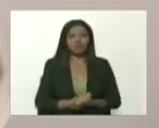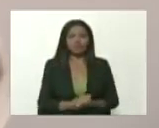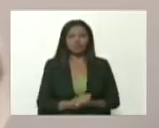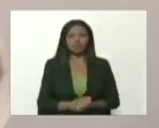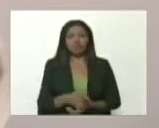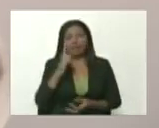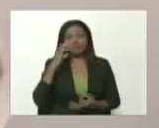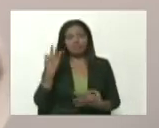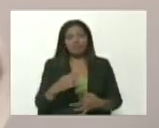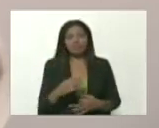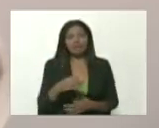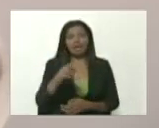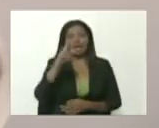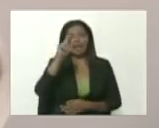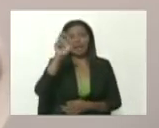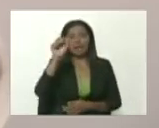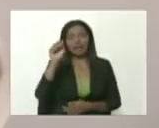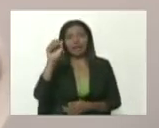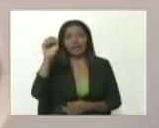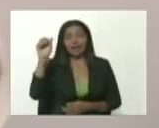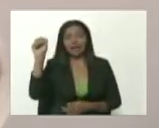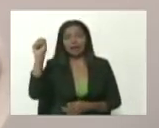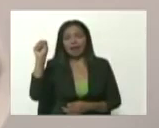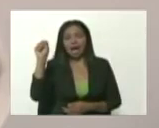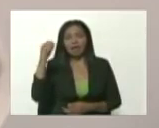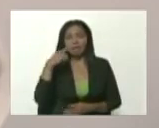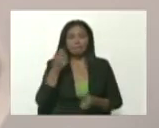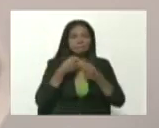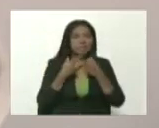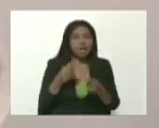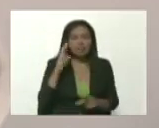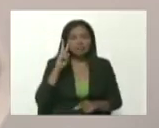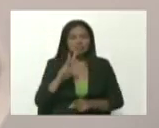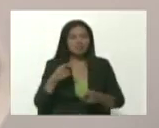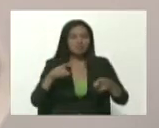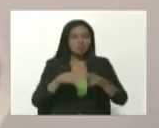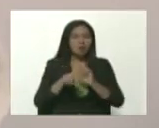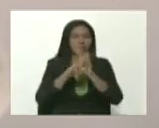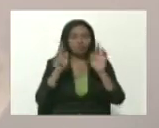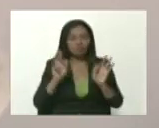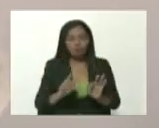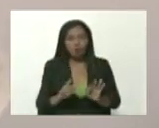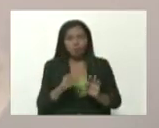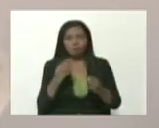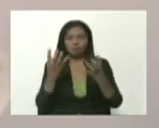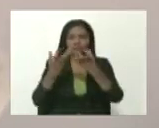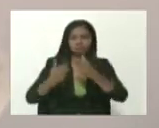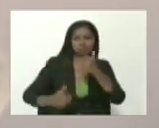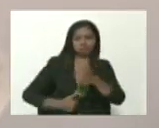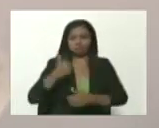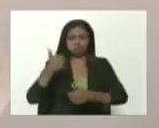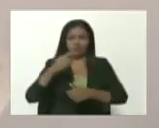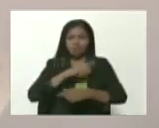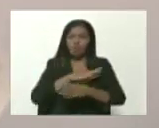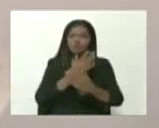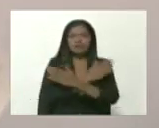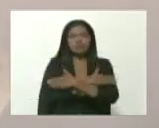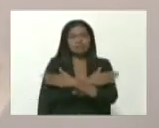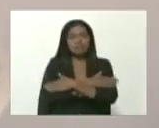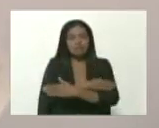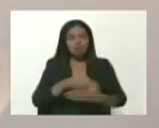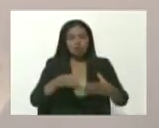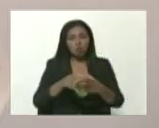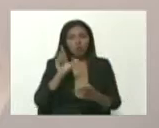verdad que el RAS es algo que se pierde de vista, tremenda maquinaria. La verdad que hay que felicitar al